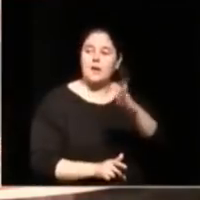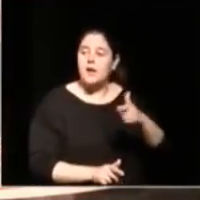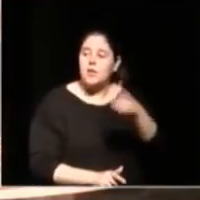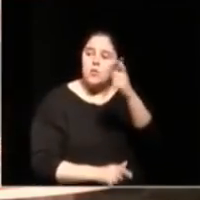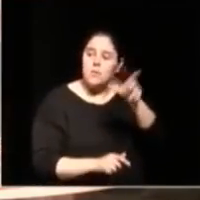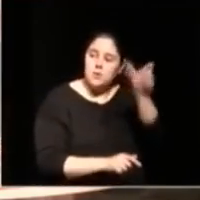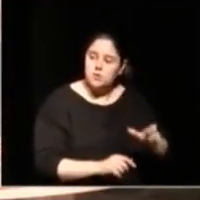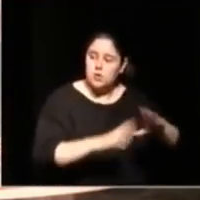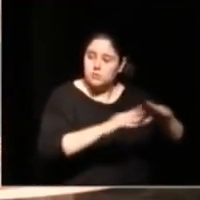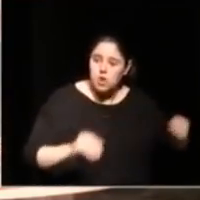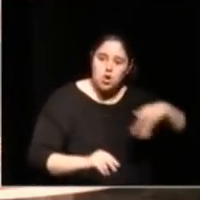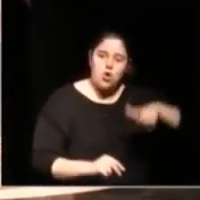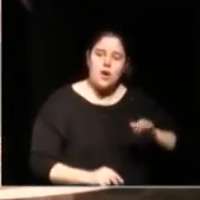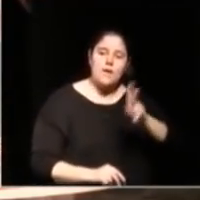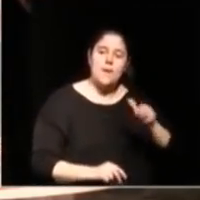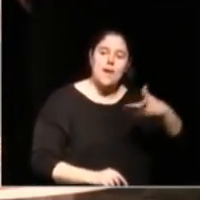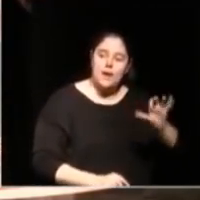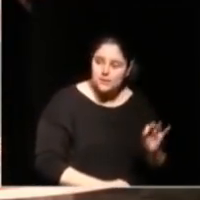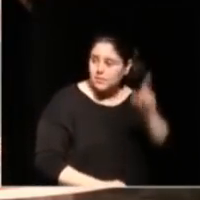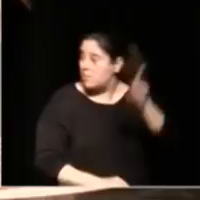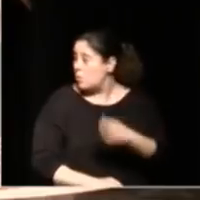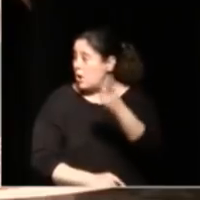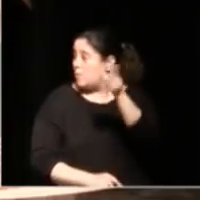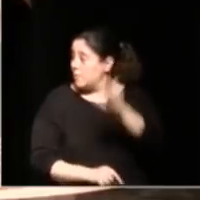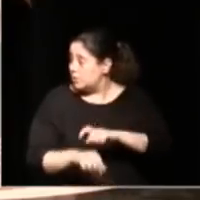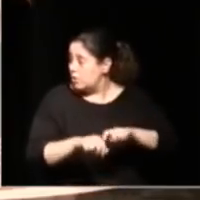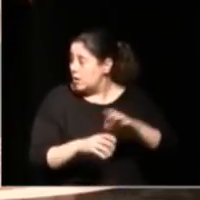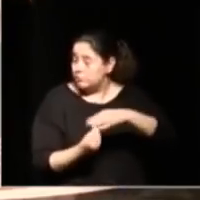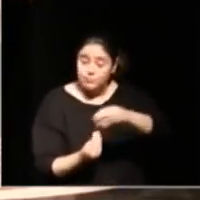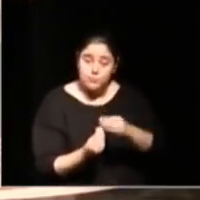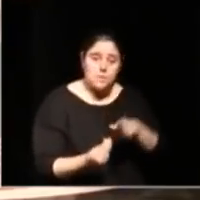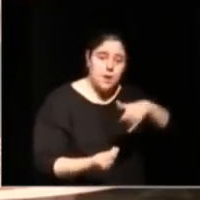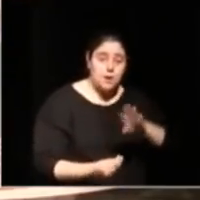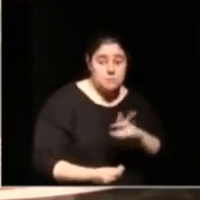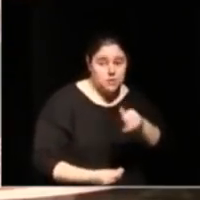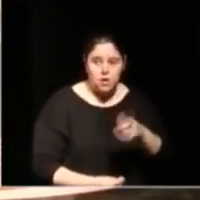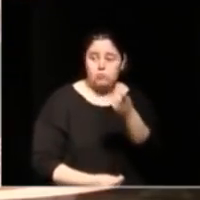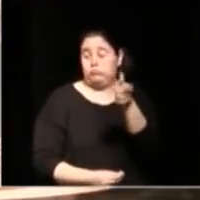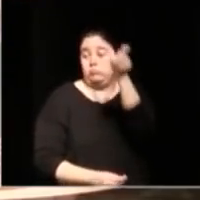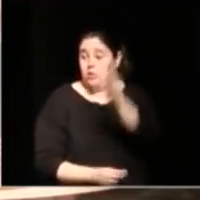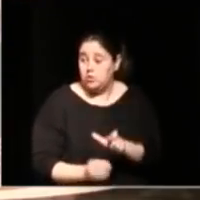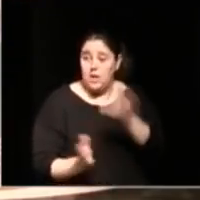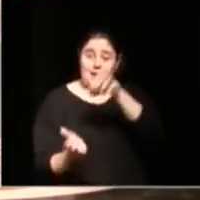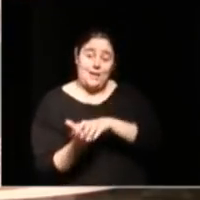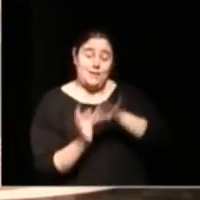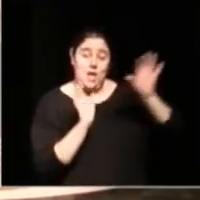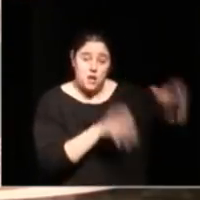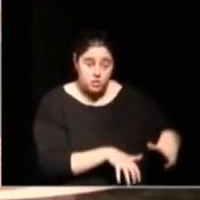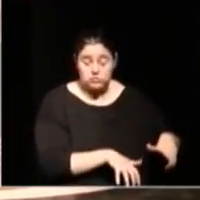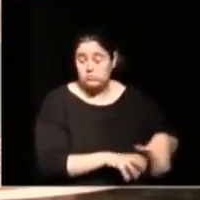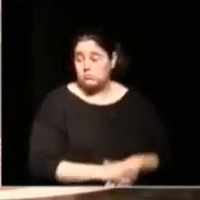andaluza, Noelia Vera. Una canaria, Mary Pita. Un castellano leonés, Juanma del